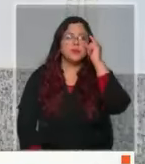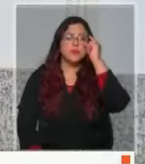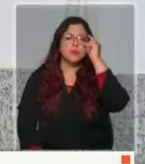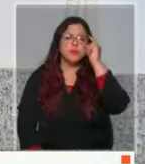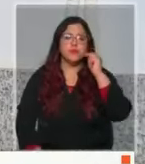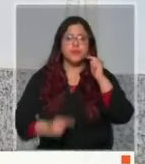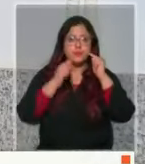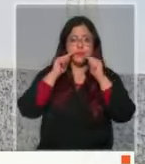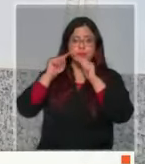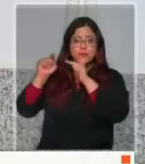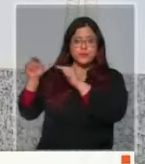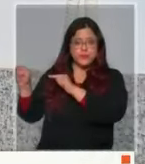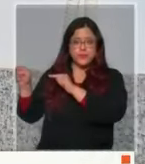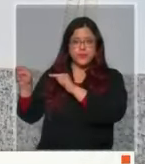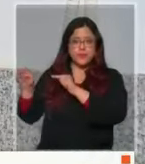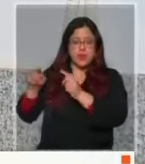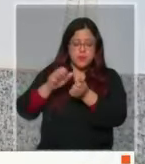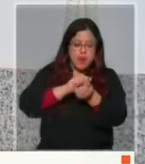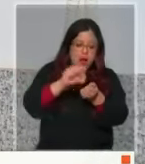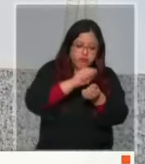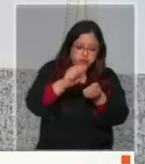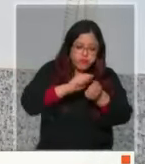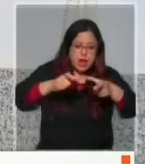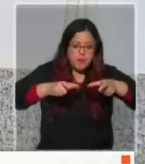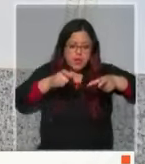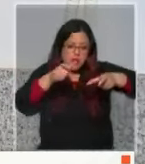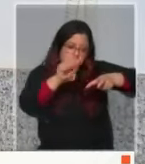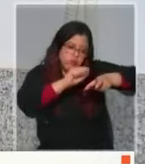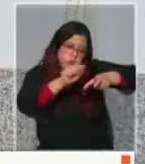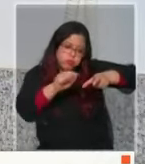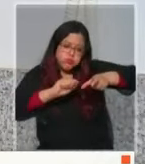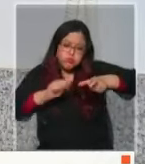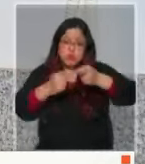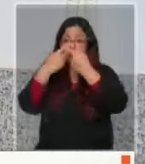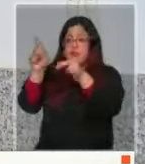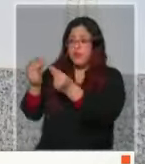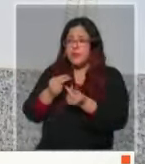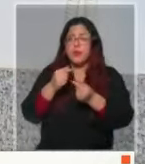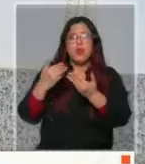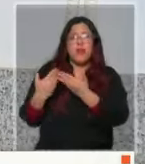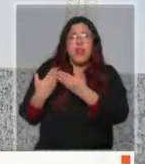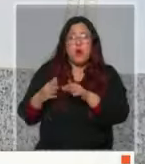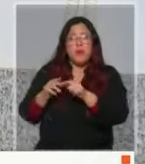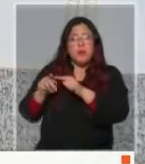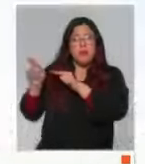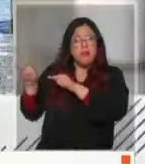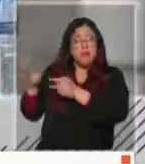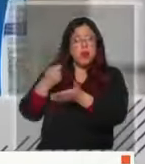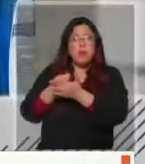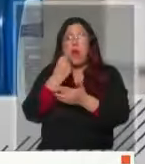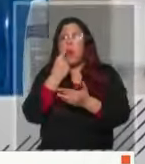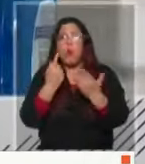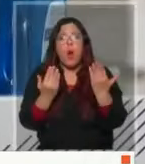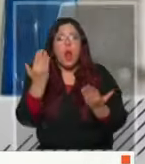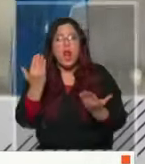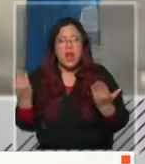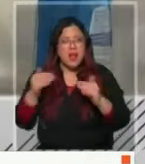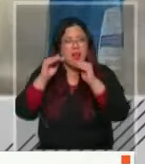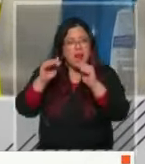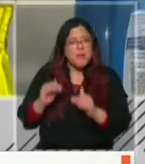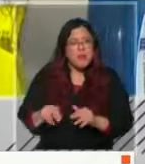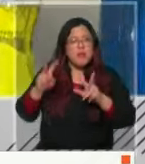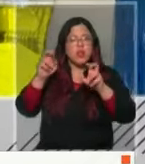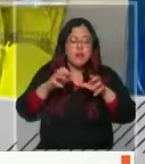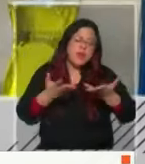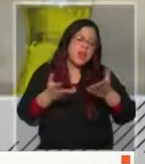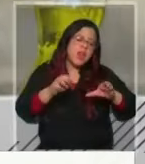Lavalosas hay de todos los gustos y literalmente de todos los precios, pero ¿da lo mismo comprar este o este? ¿Tienen la misma capacidad de